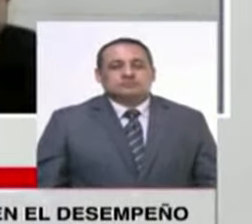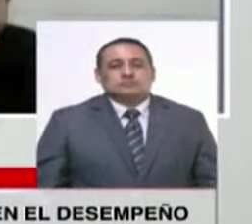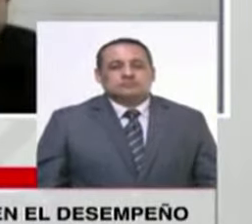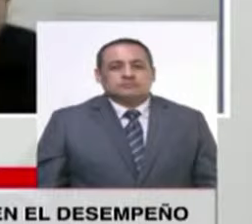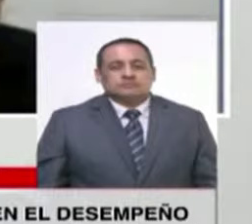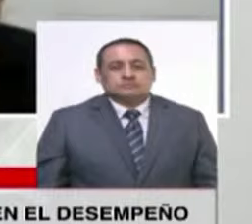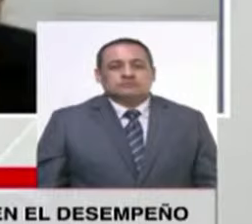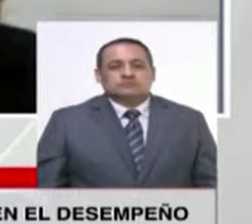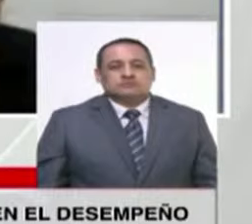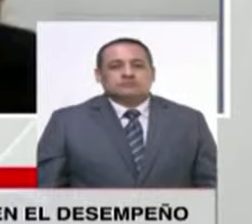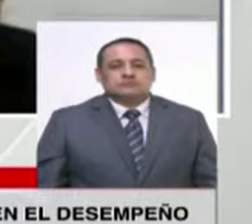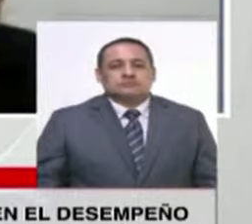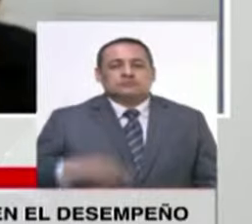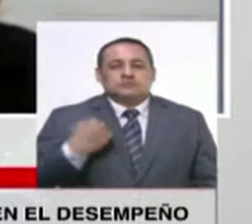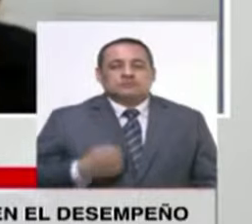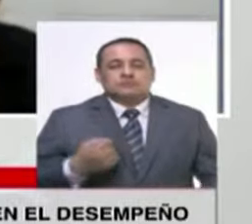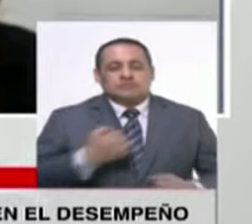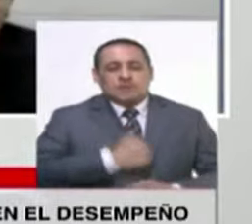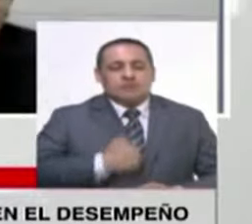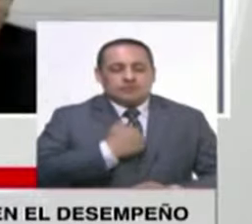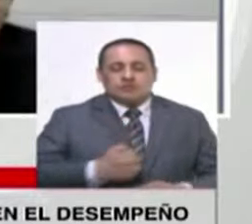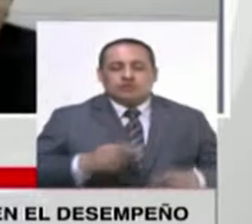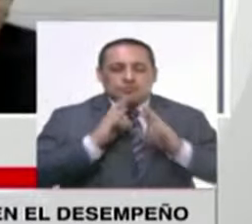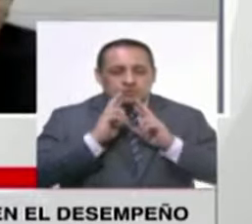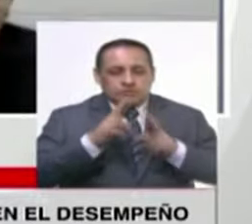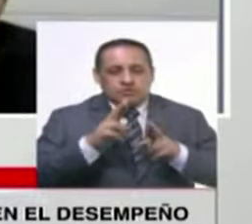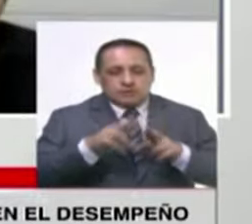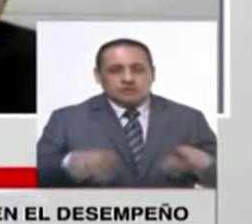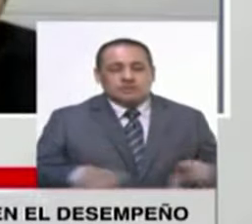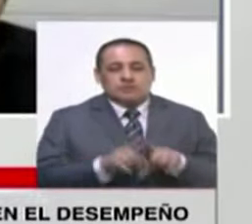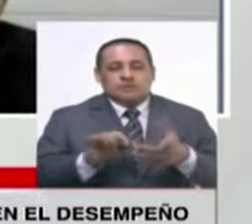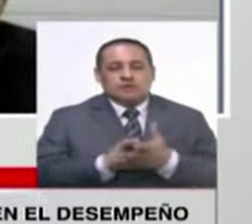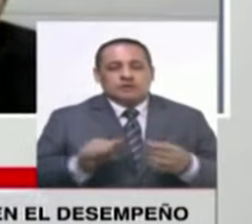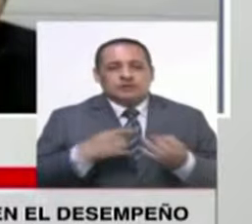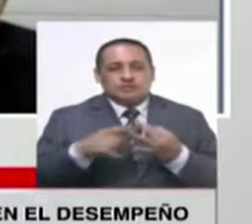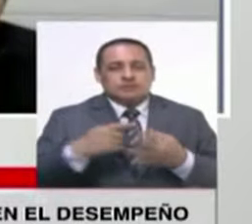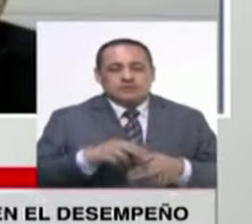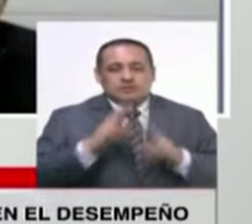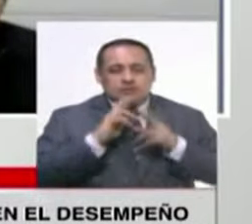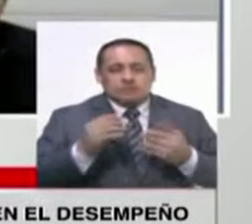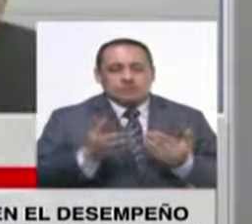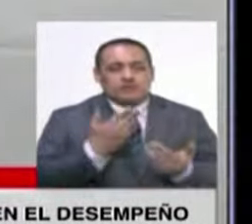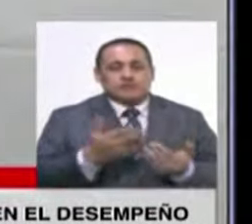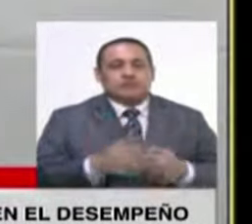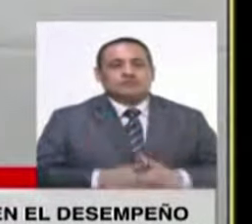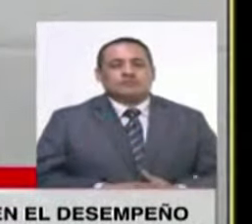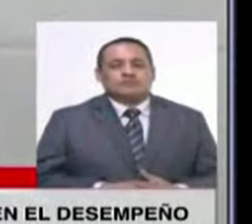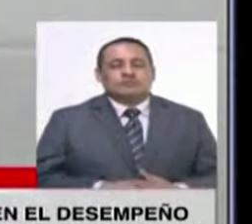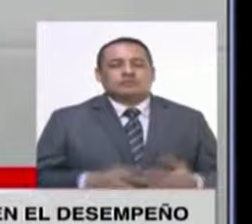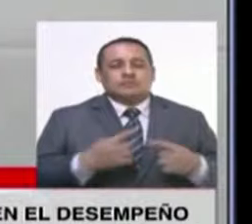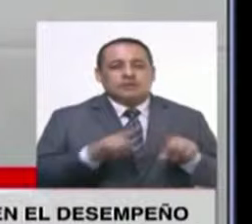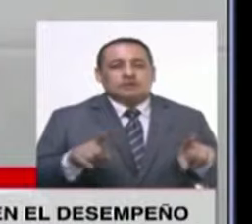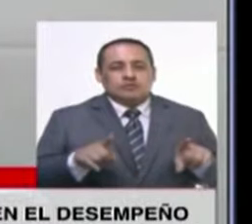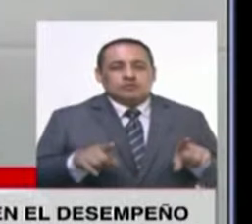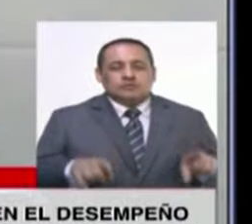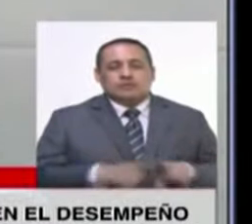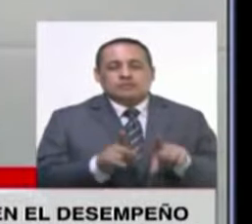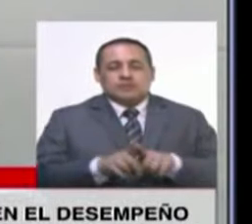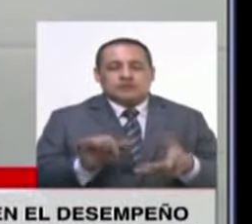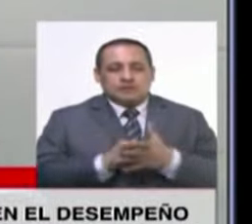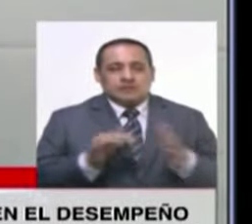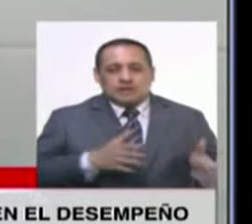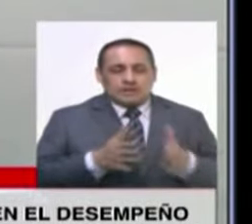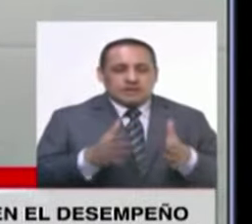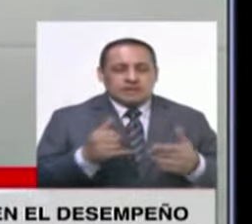Señor congresista, me apena no poder responderle, pese a que es una respuesta muy sencilla, pero en